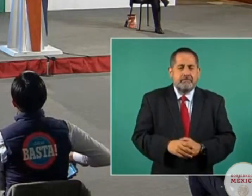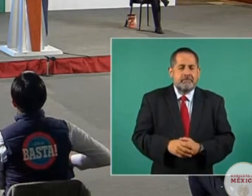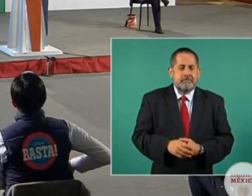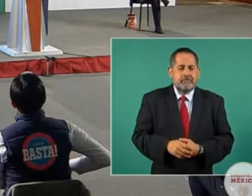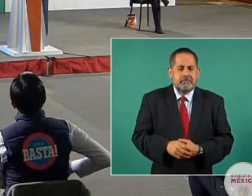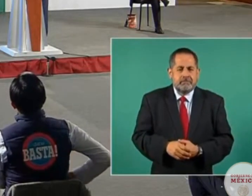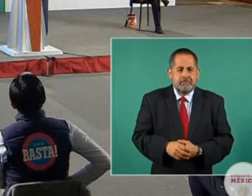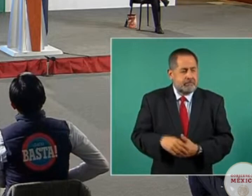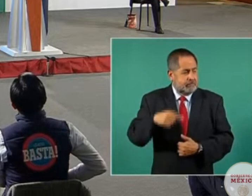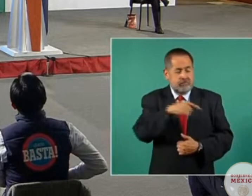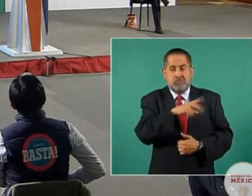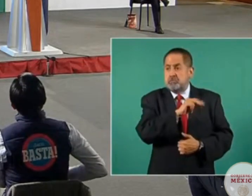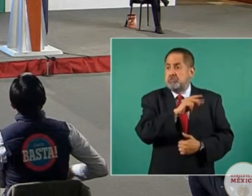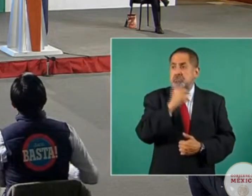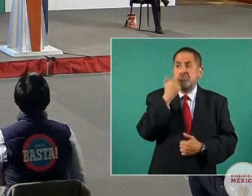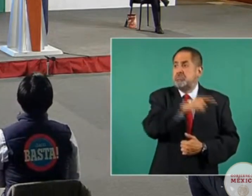Que no sea candidato en el